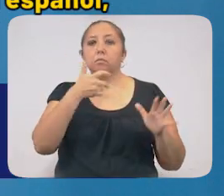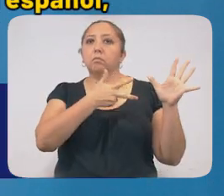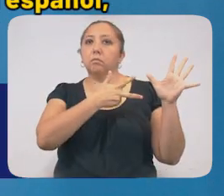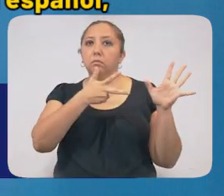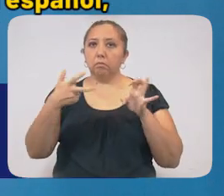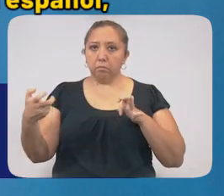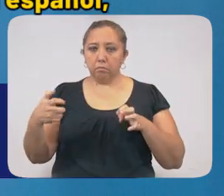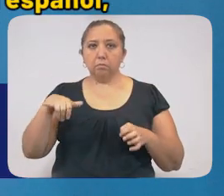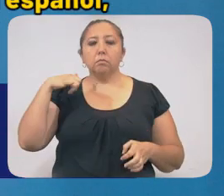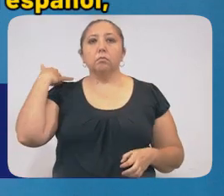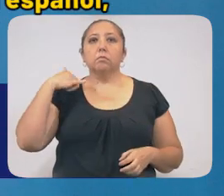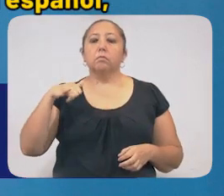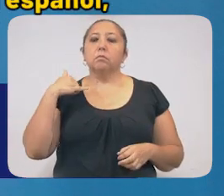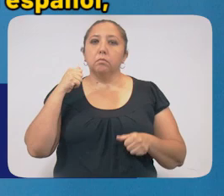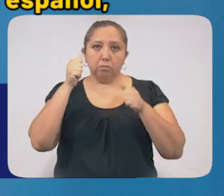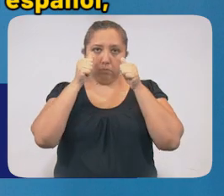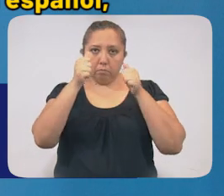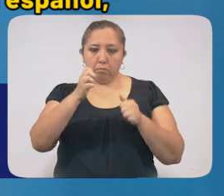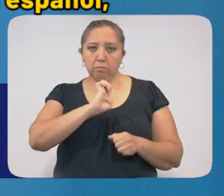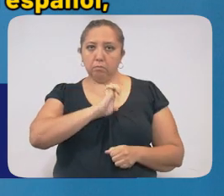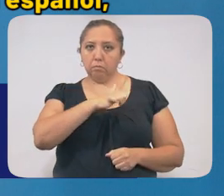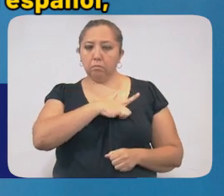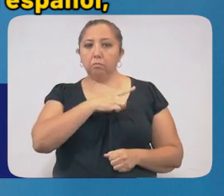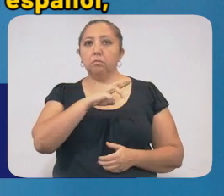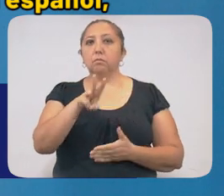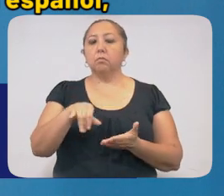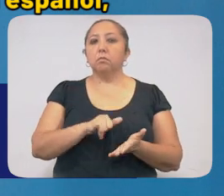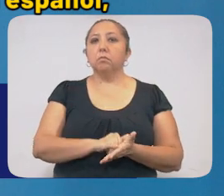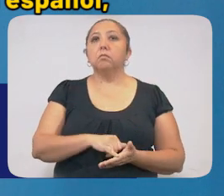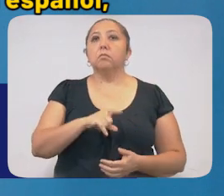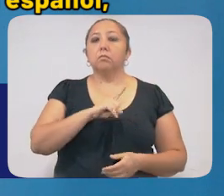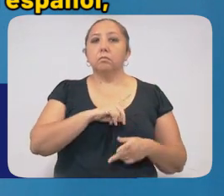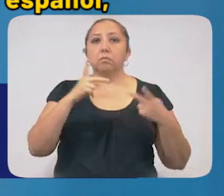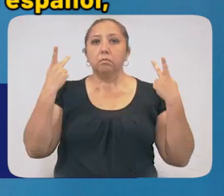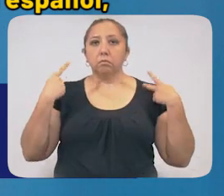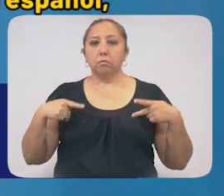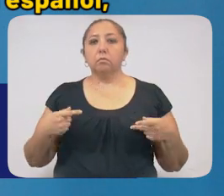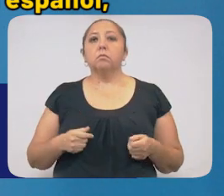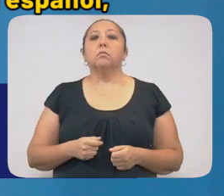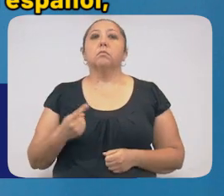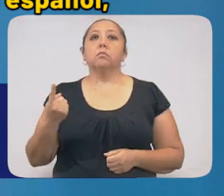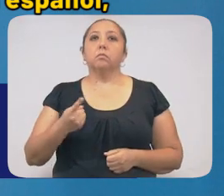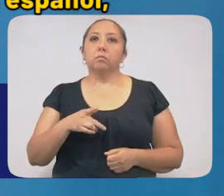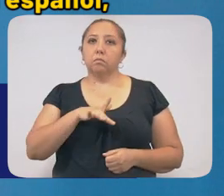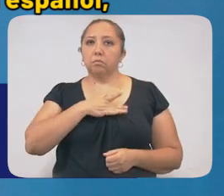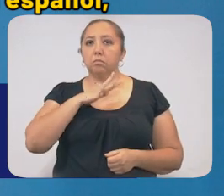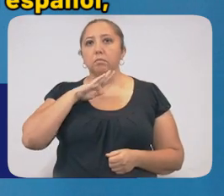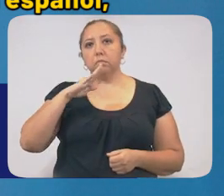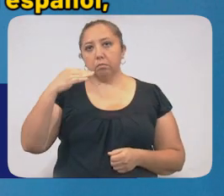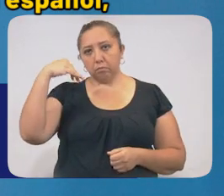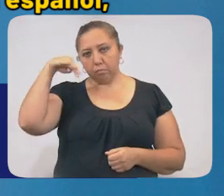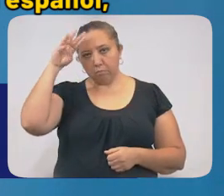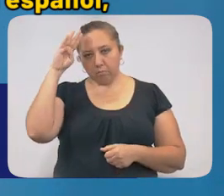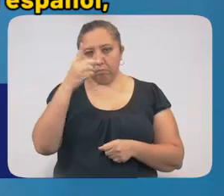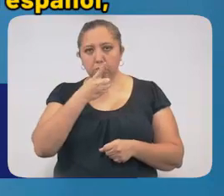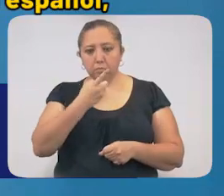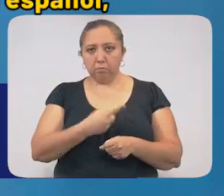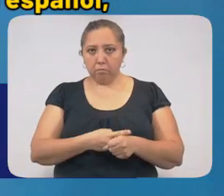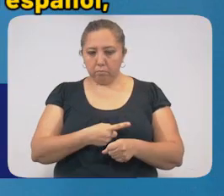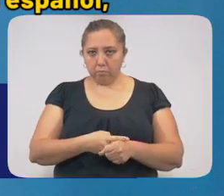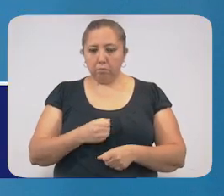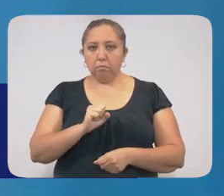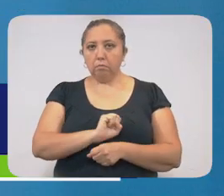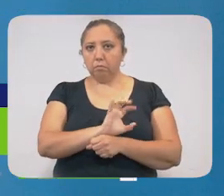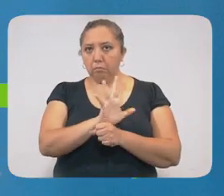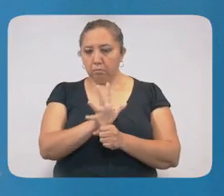telefónica 800 Yucatán se atiende en español y en maya y es para uso exclusivo de personas que presenten síntomas del coronavirus